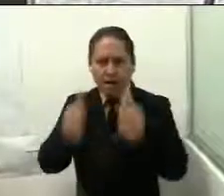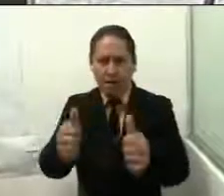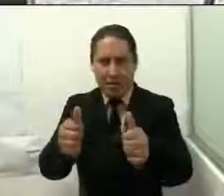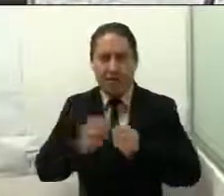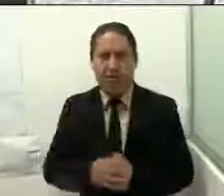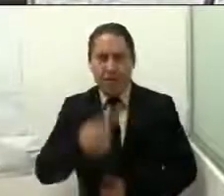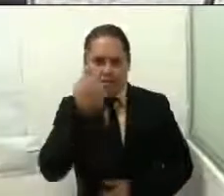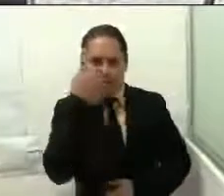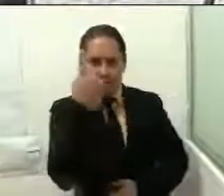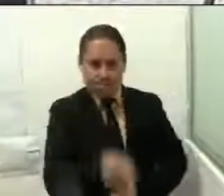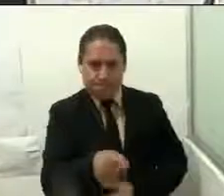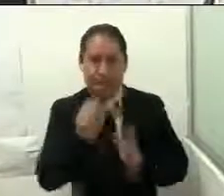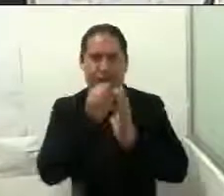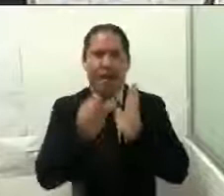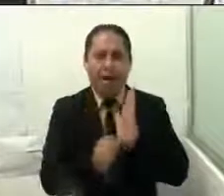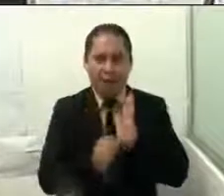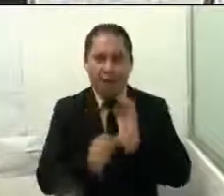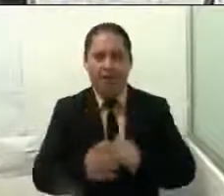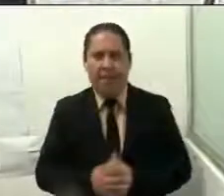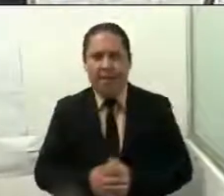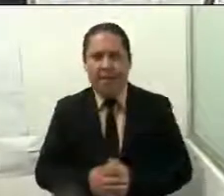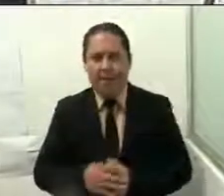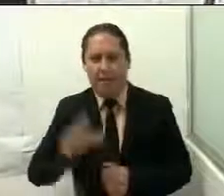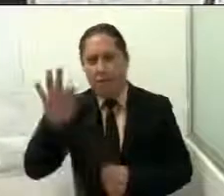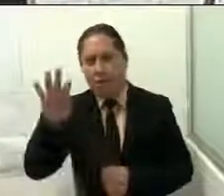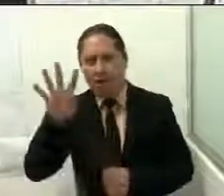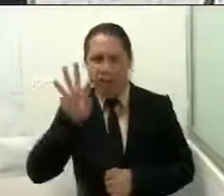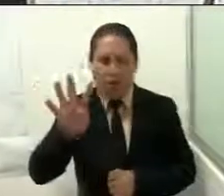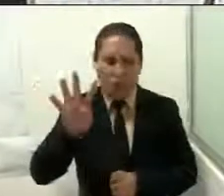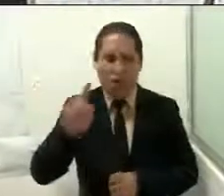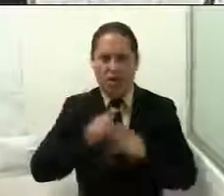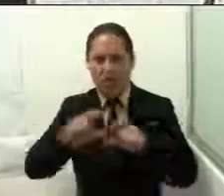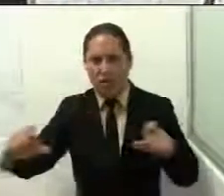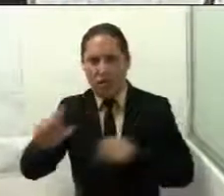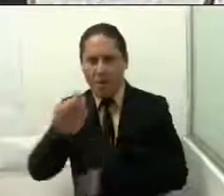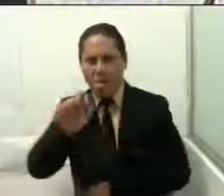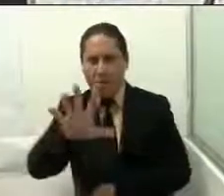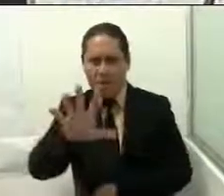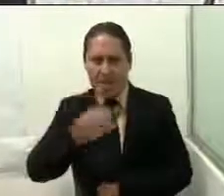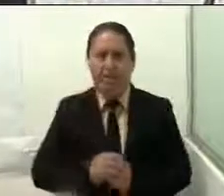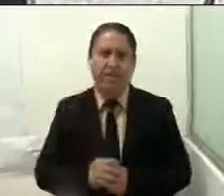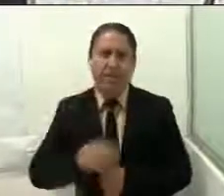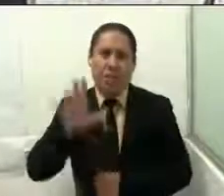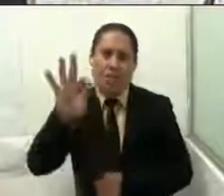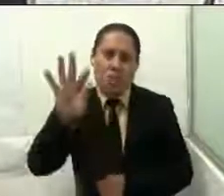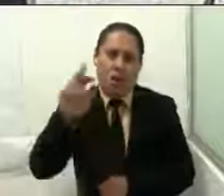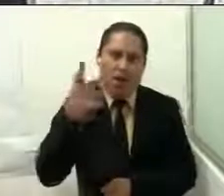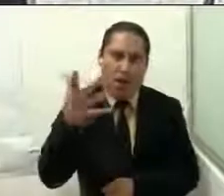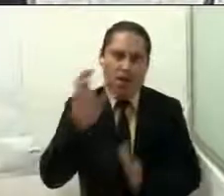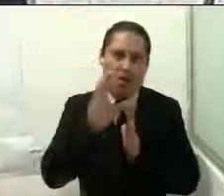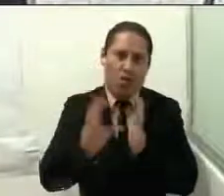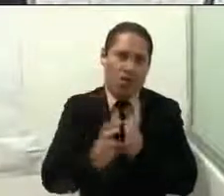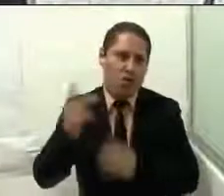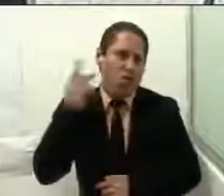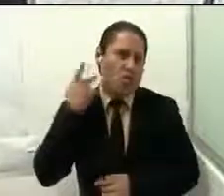mandato de los artículos 44 fracción 25 y 48 de la constitución política